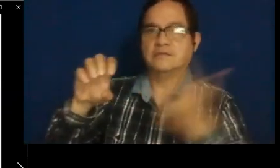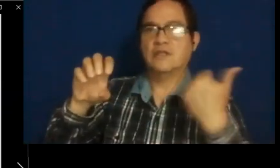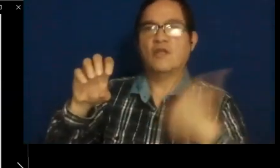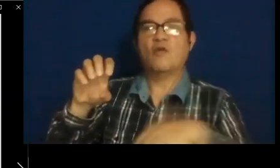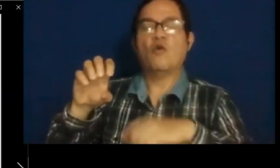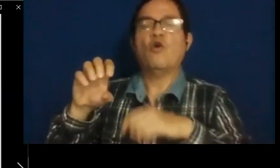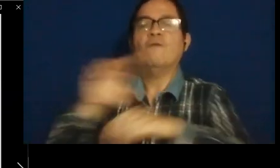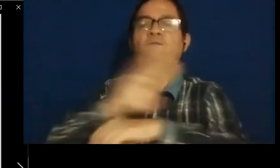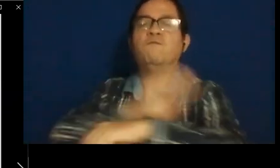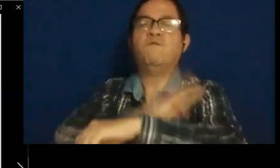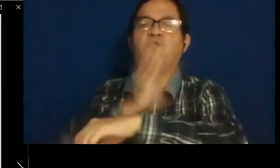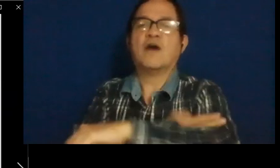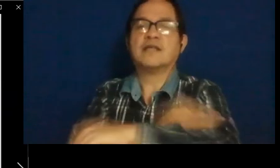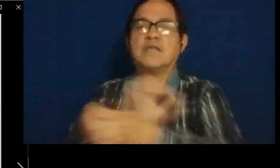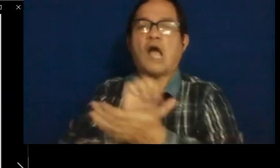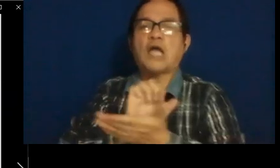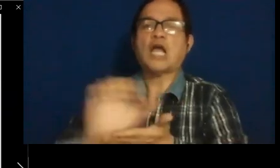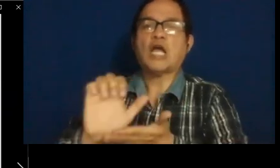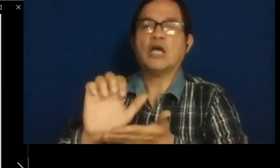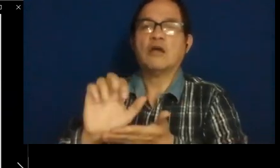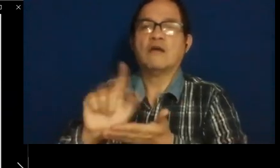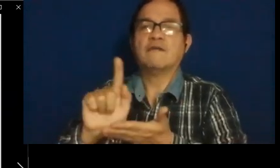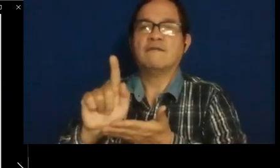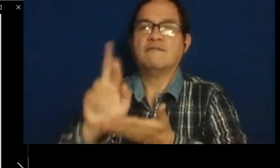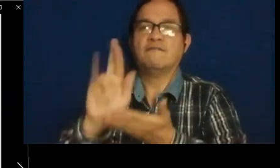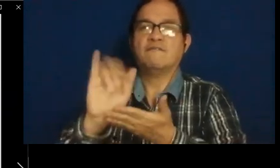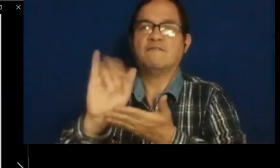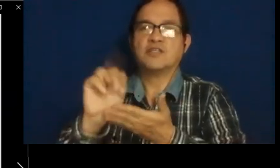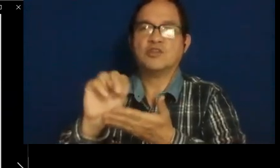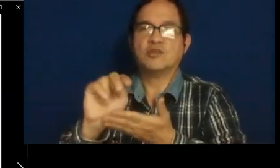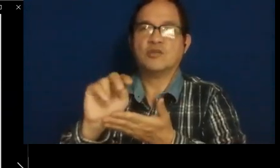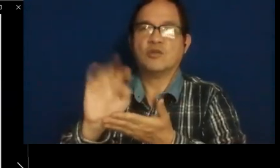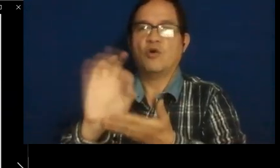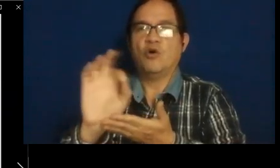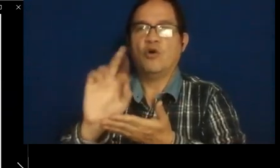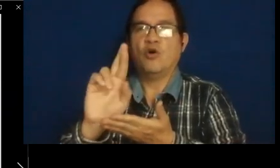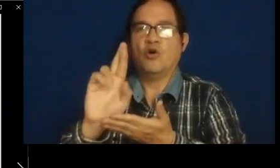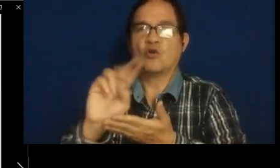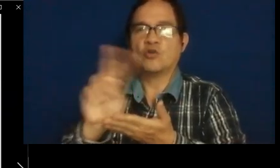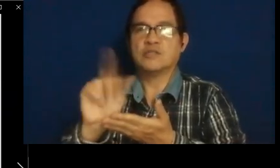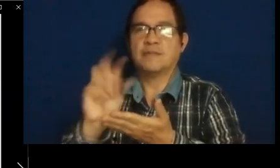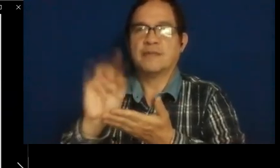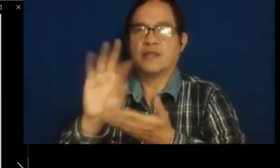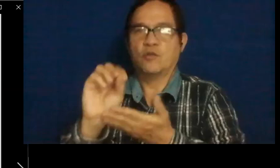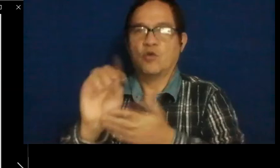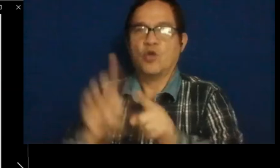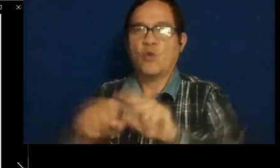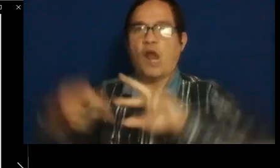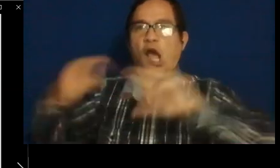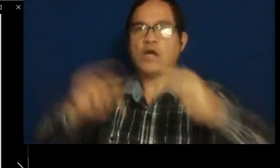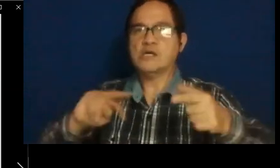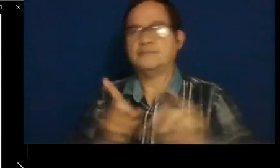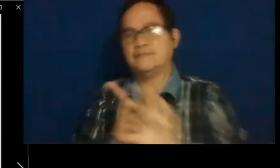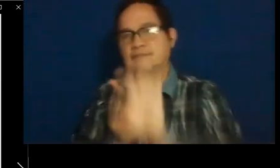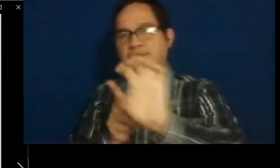de rozamiento o fuerza de fricción. ¿Listo? Y va en sentido contrario. ¿Por qué se genera esto? Pues porque el móvil, en este caso